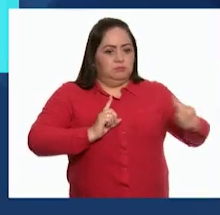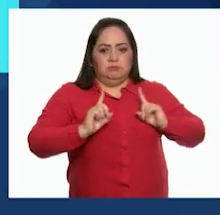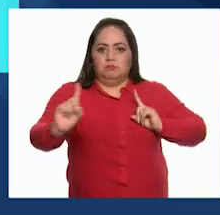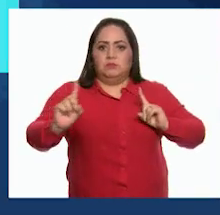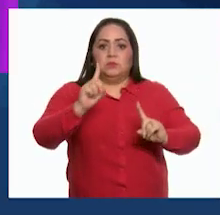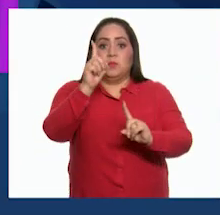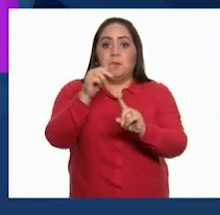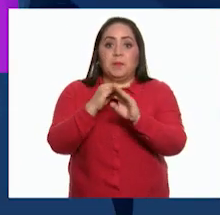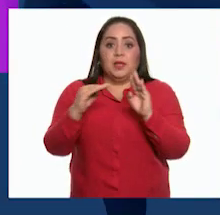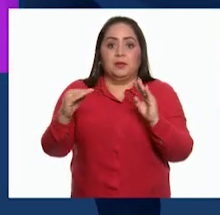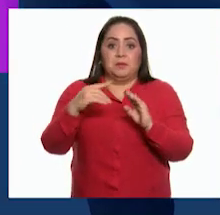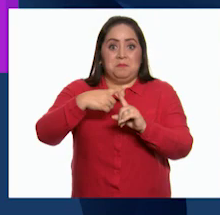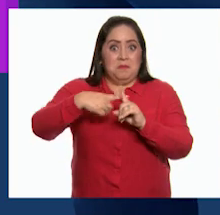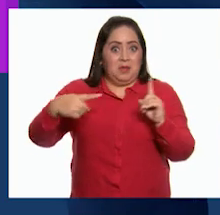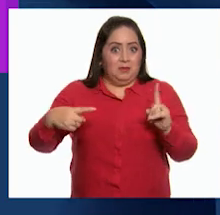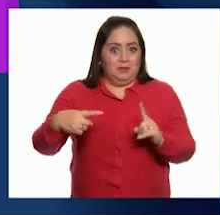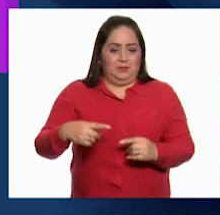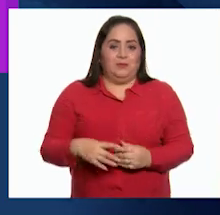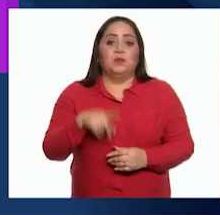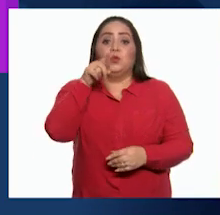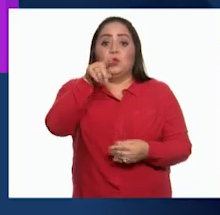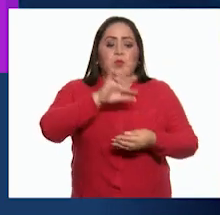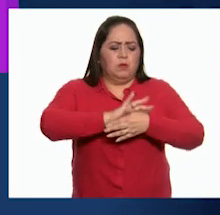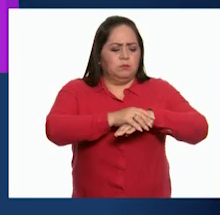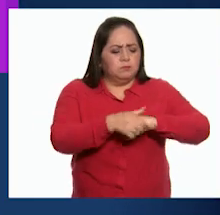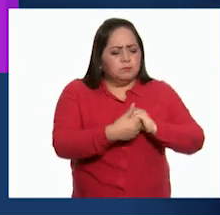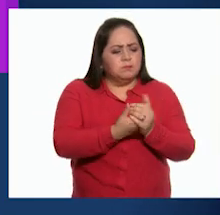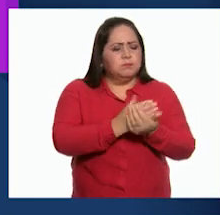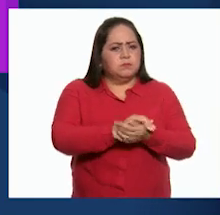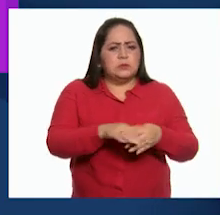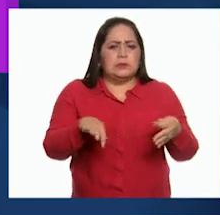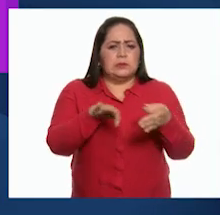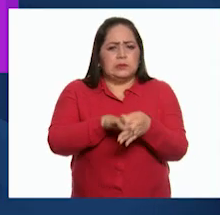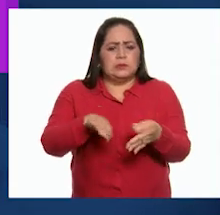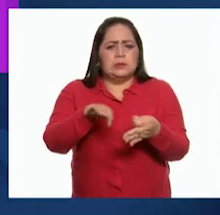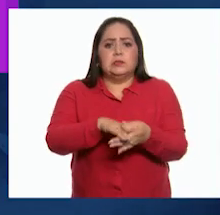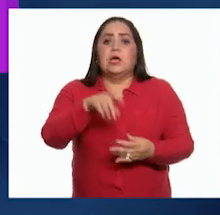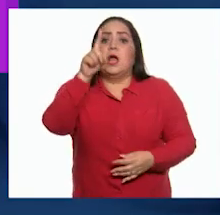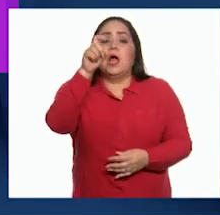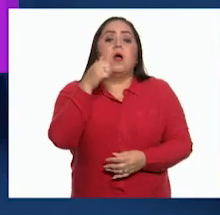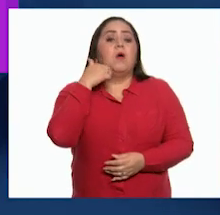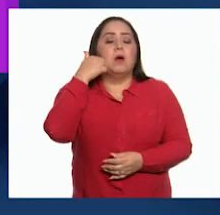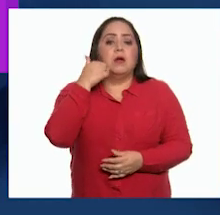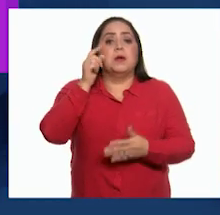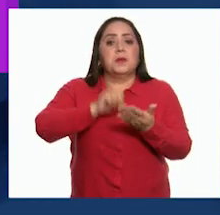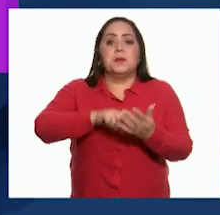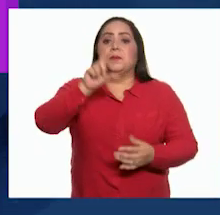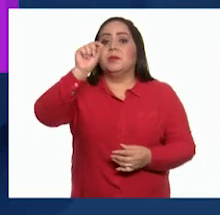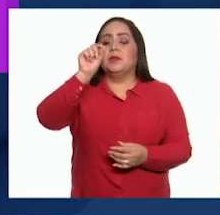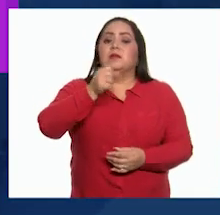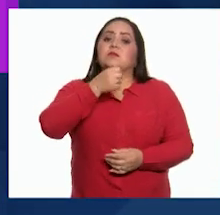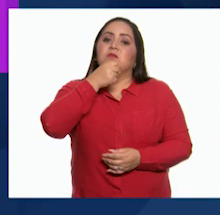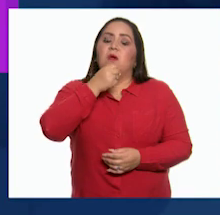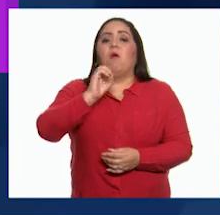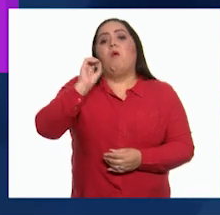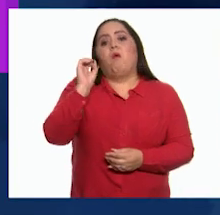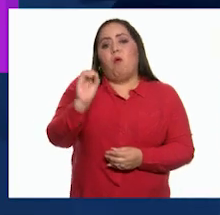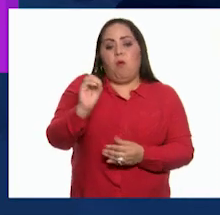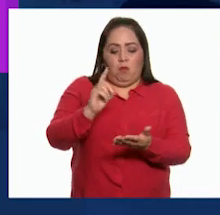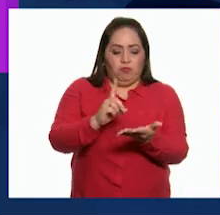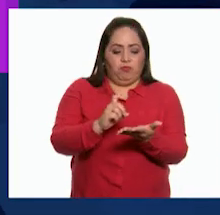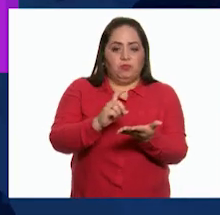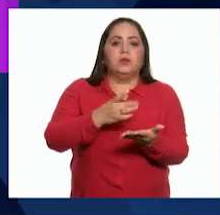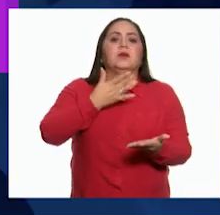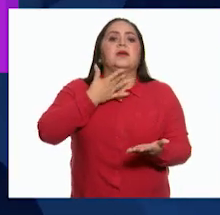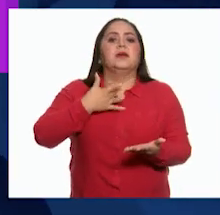y medio entre tú y los demás. Lávate las manos muy seguido con agua y jabón por lo menos durante 20 segundos o aplica